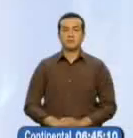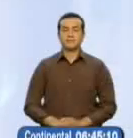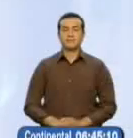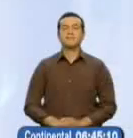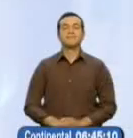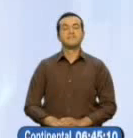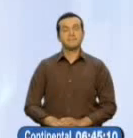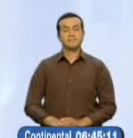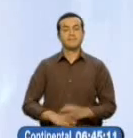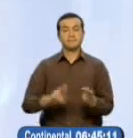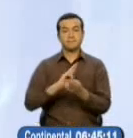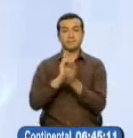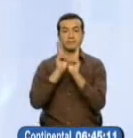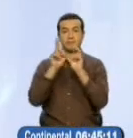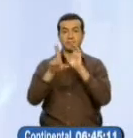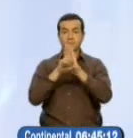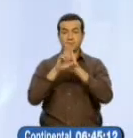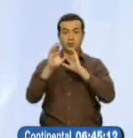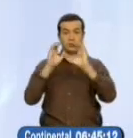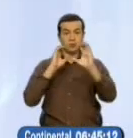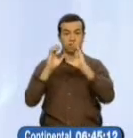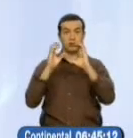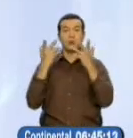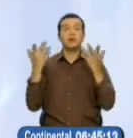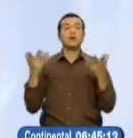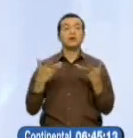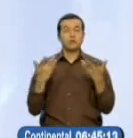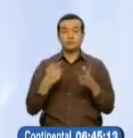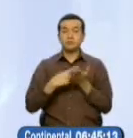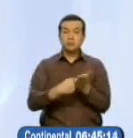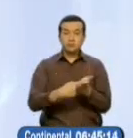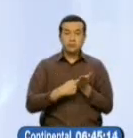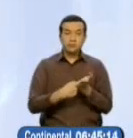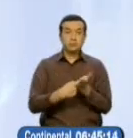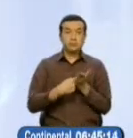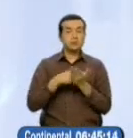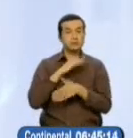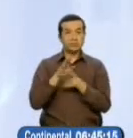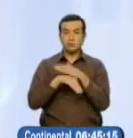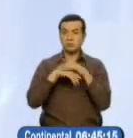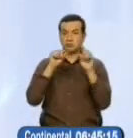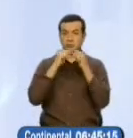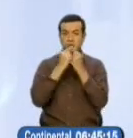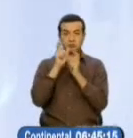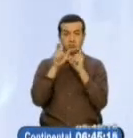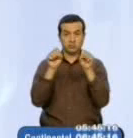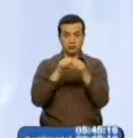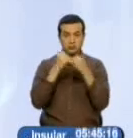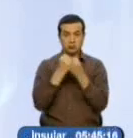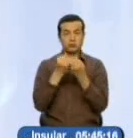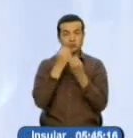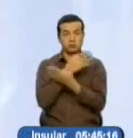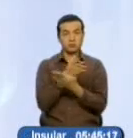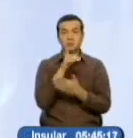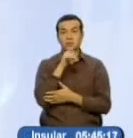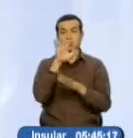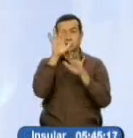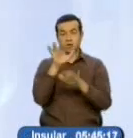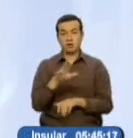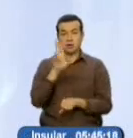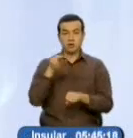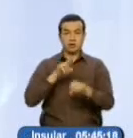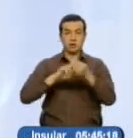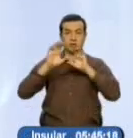Las posibles reformas a la ley de comunicación serán recogidas y discutidas con todos los sectores de la sociedad, así lo aseguró el secretario nacional